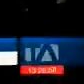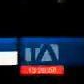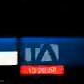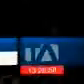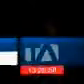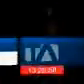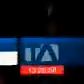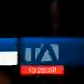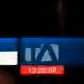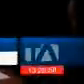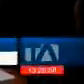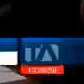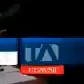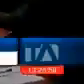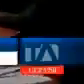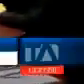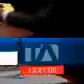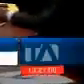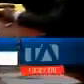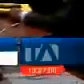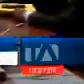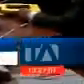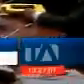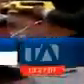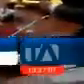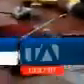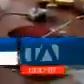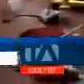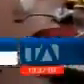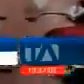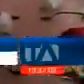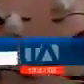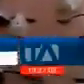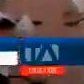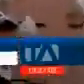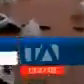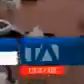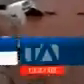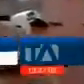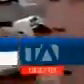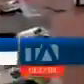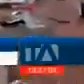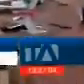estaban convocados para aprobar el informe para segundo debate del proyecto urgente.